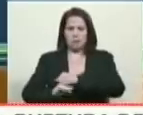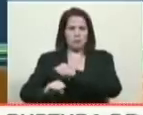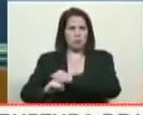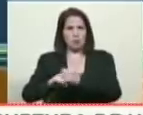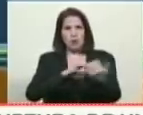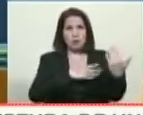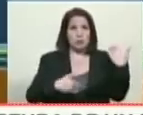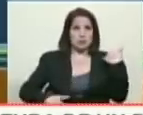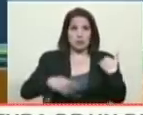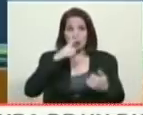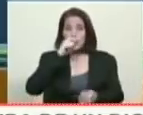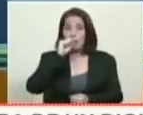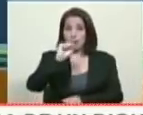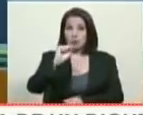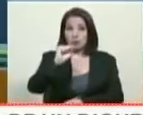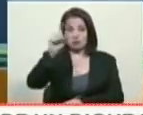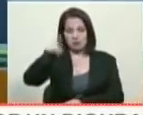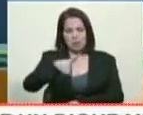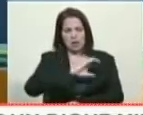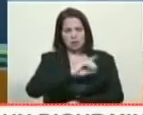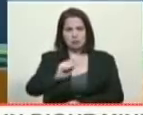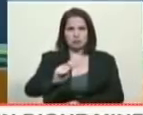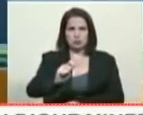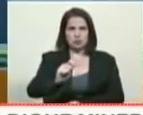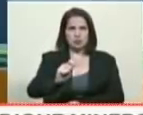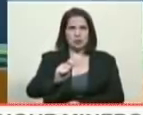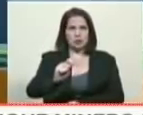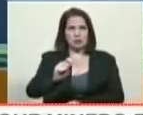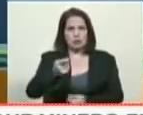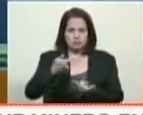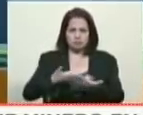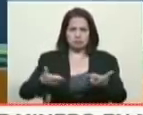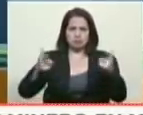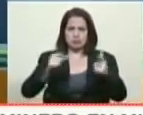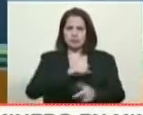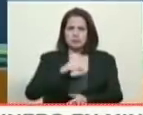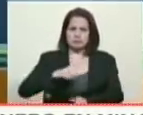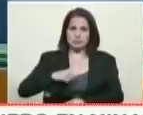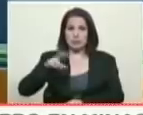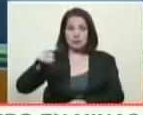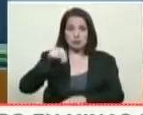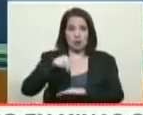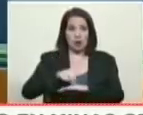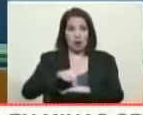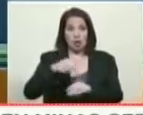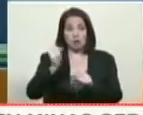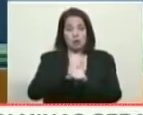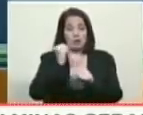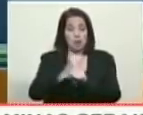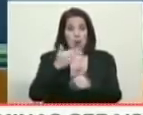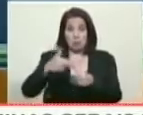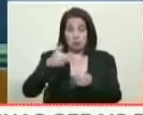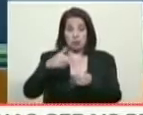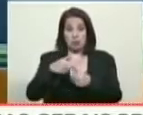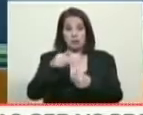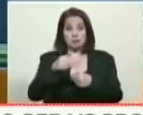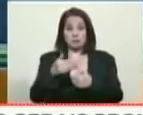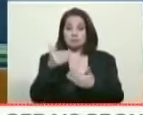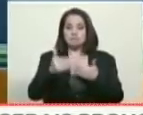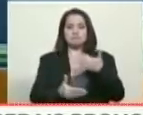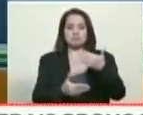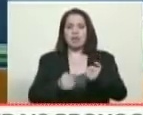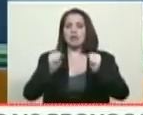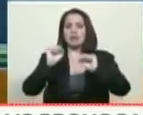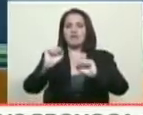nicolás maduro amor también en la constitución bolivariana y sobre todo la soberanía nacional en esta oportunidad los trabajadores petroleros dan un paso al frente para defender